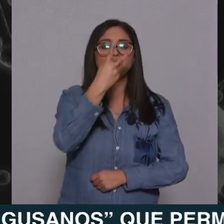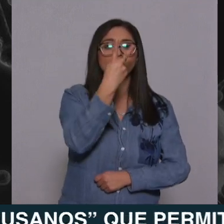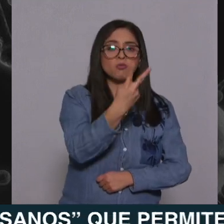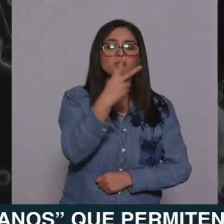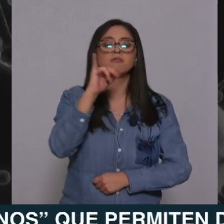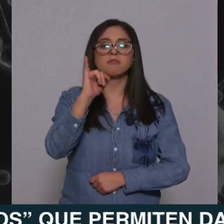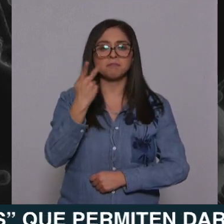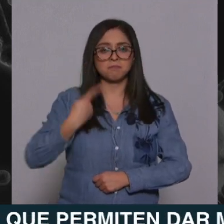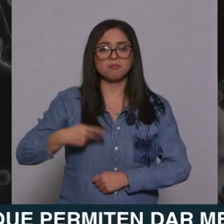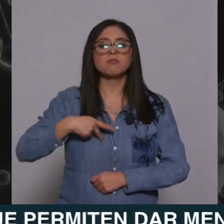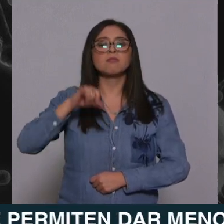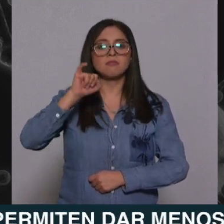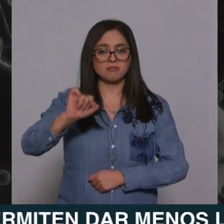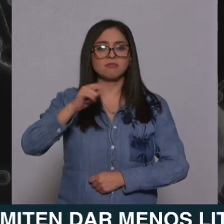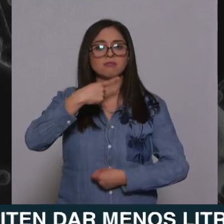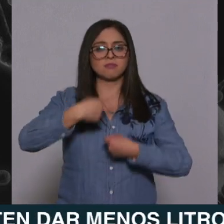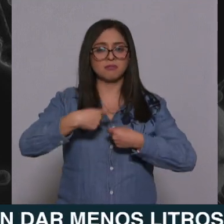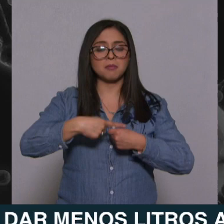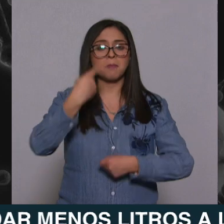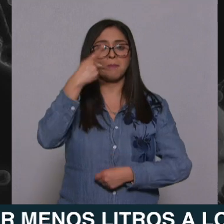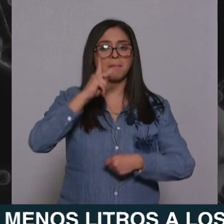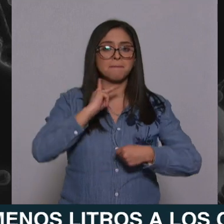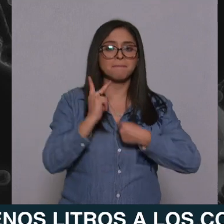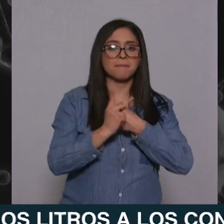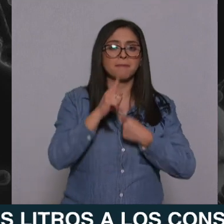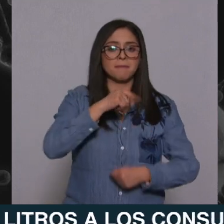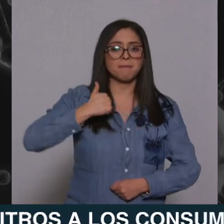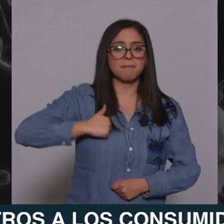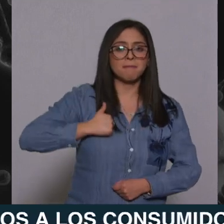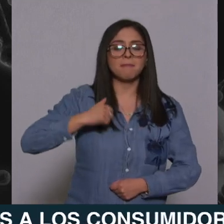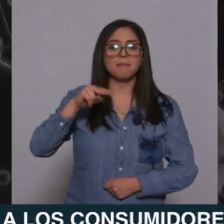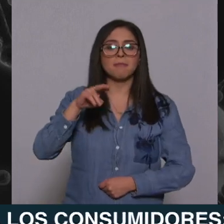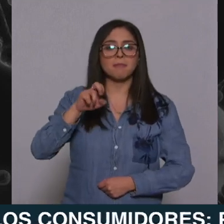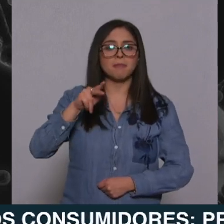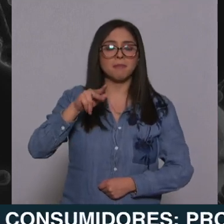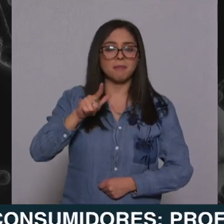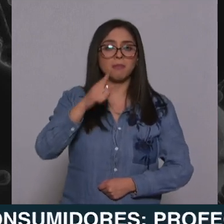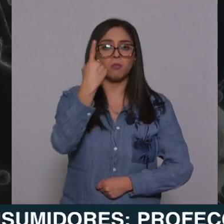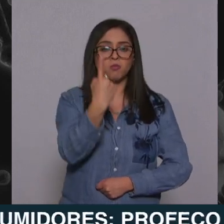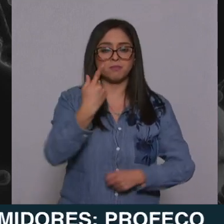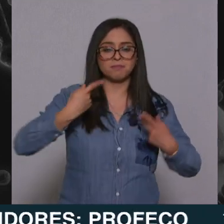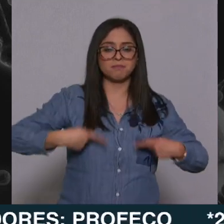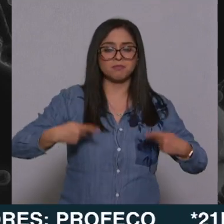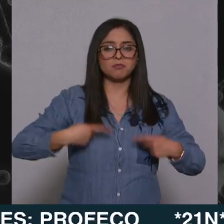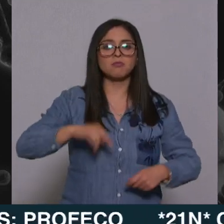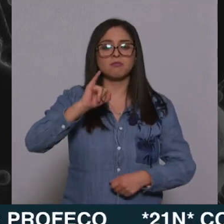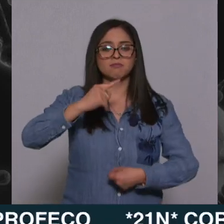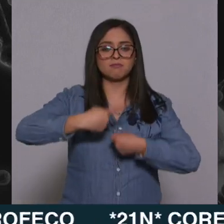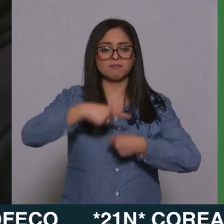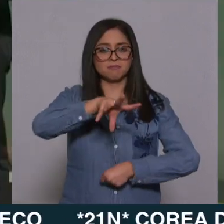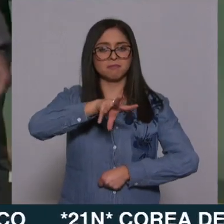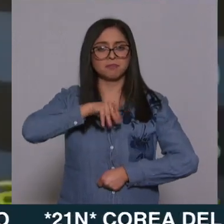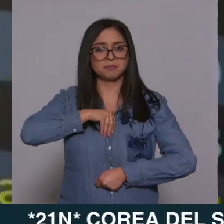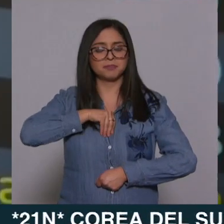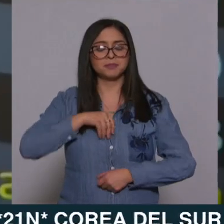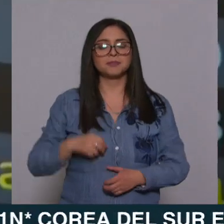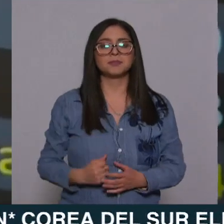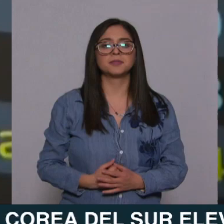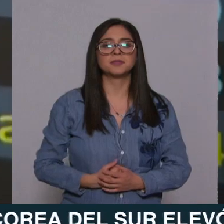resultaron positivos, mientras que en Canadá y Nepal se ha reportado solo un caso positivo respectivamente.